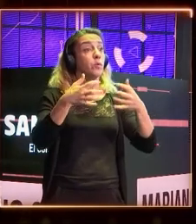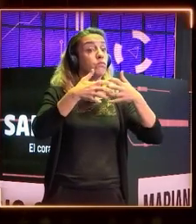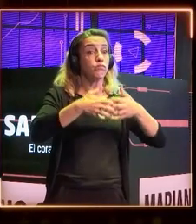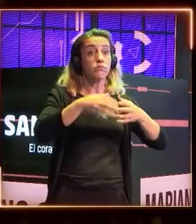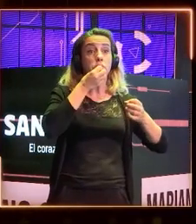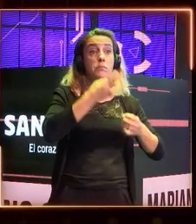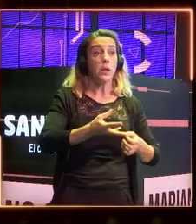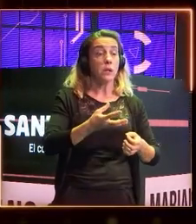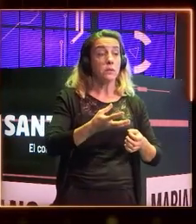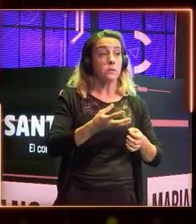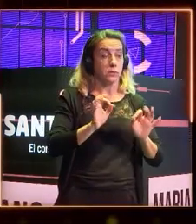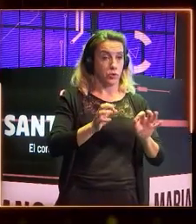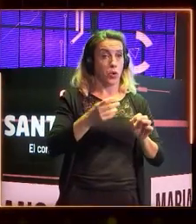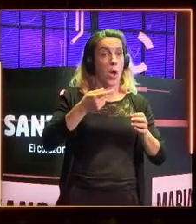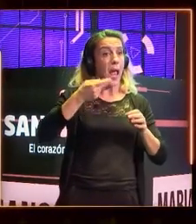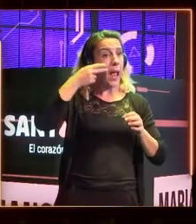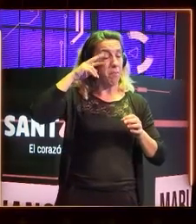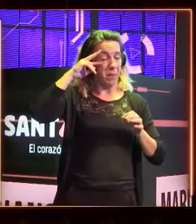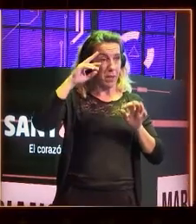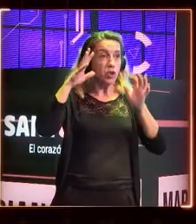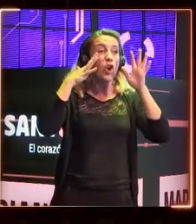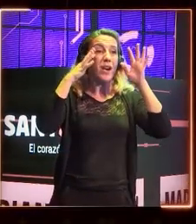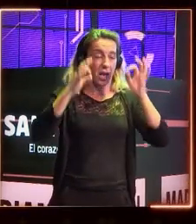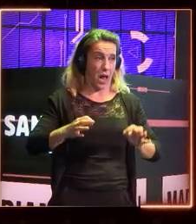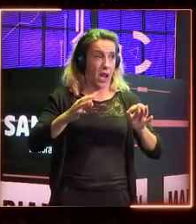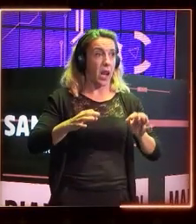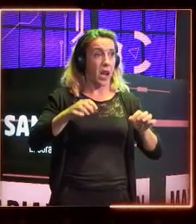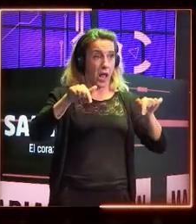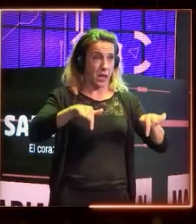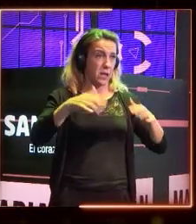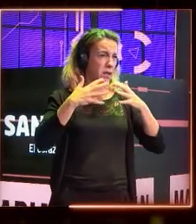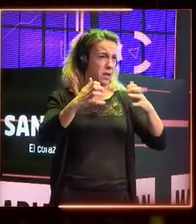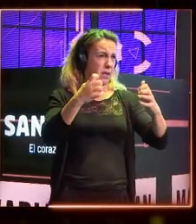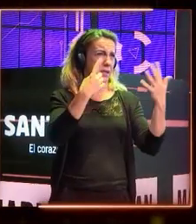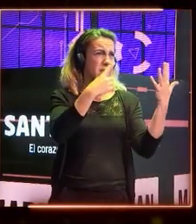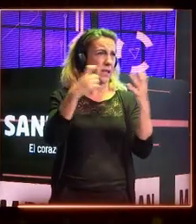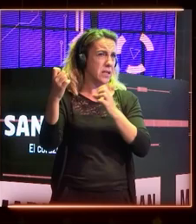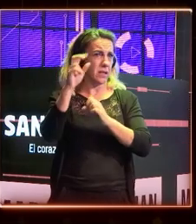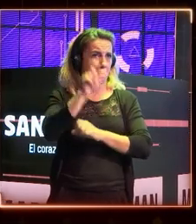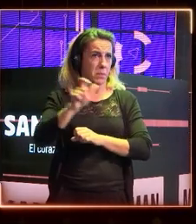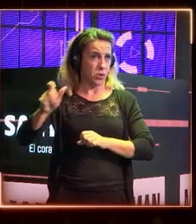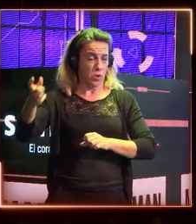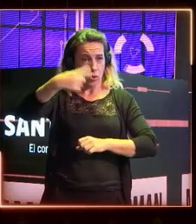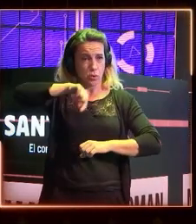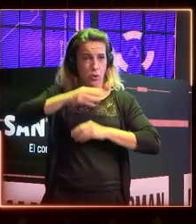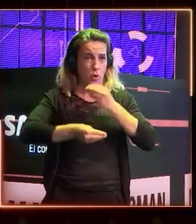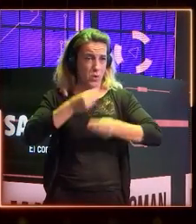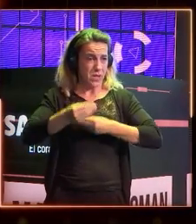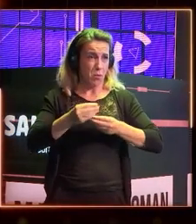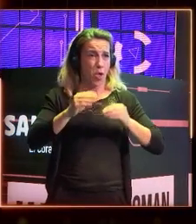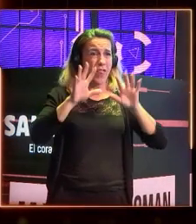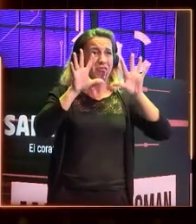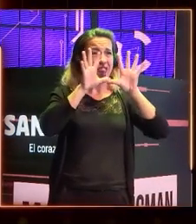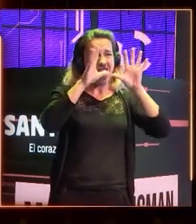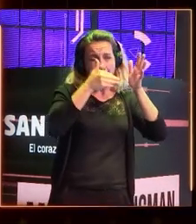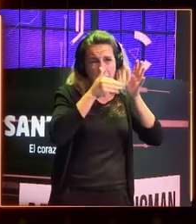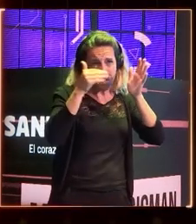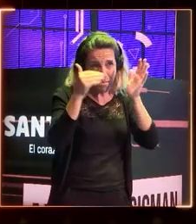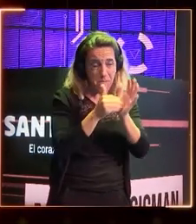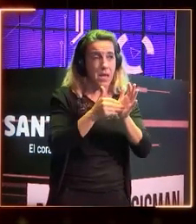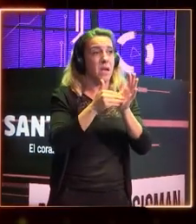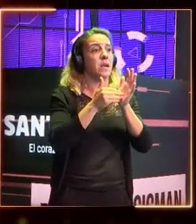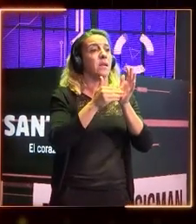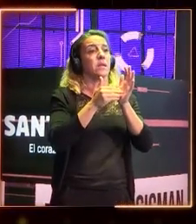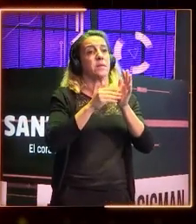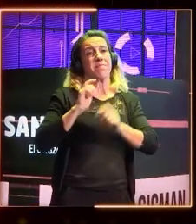sea ha funcionado esto es un experimento real lo hicimos nosotros aquí hay 600 personas más o menos hicimos con 10,000 entramos en el récord guinness de pulsa